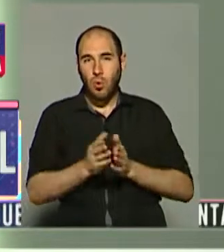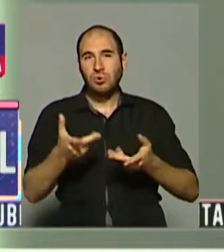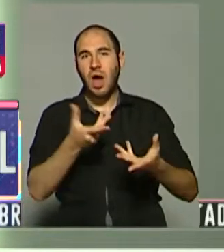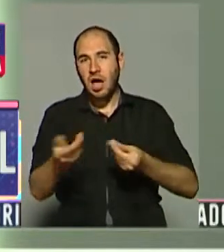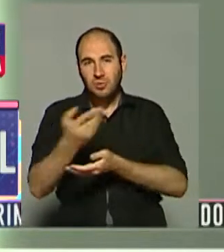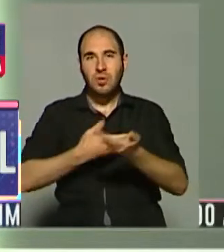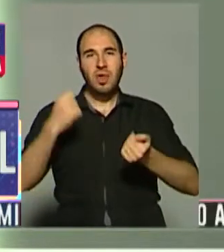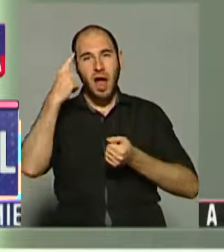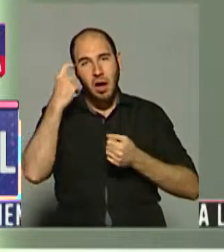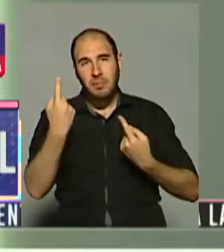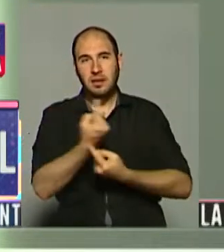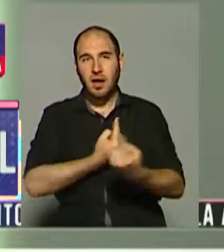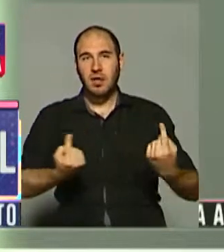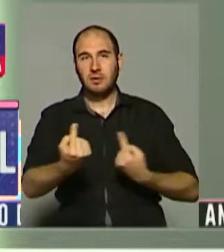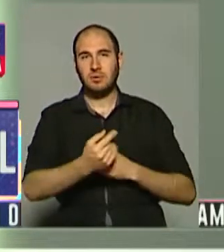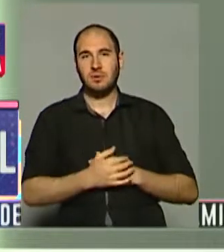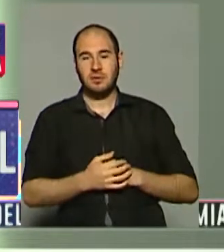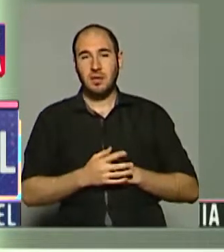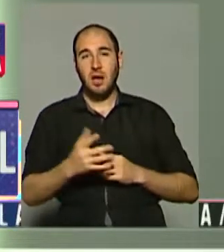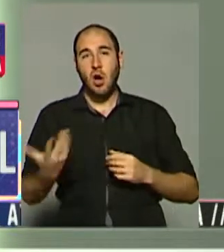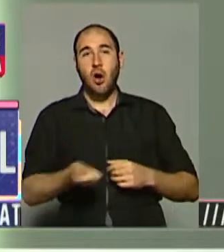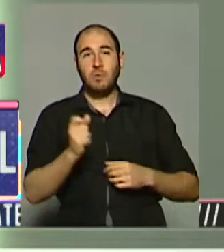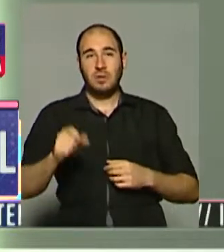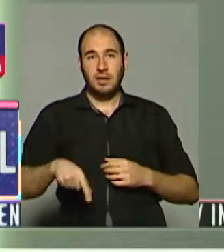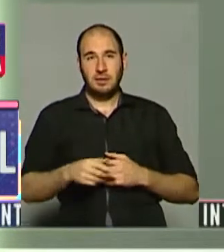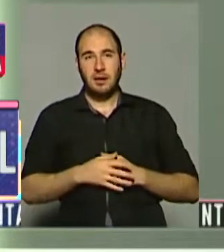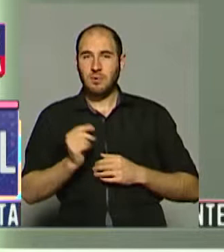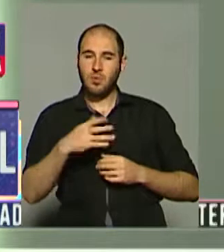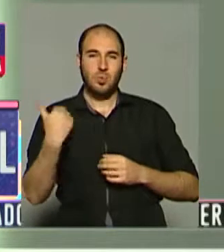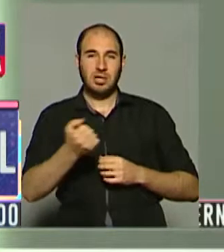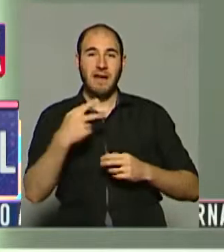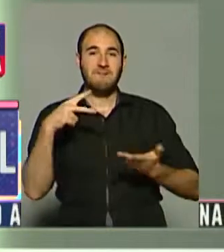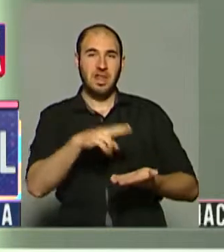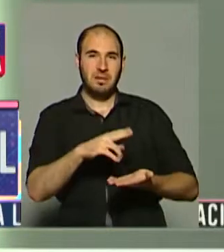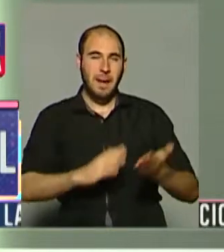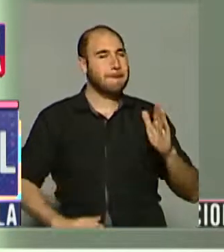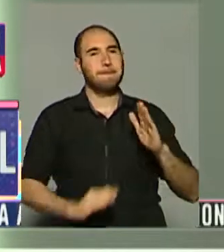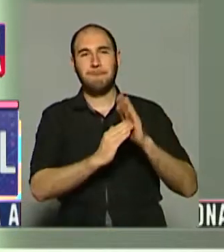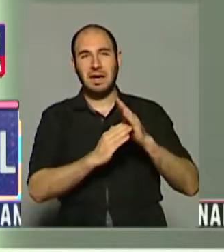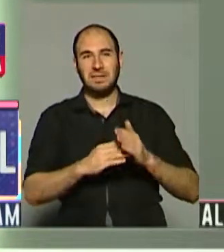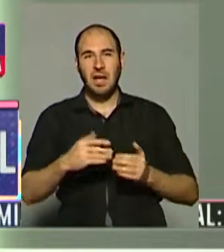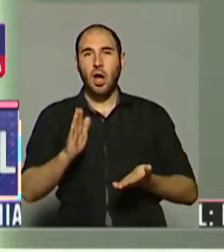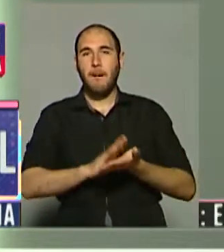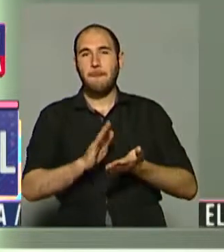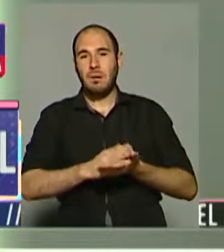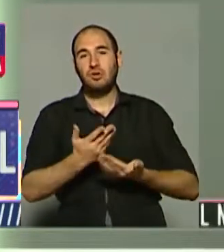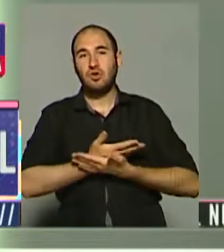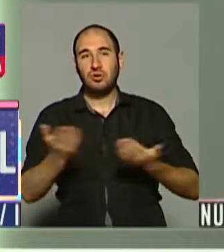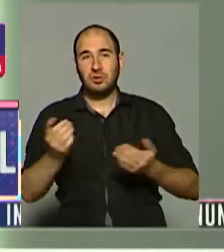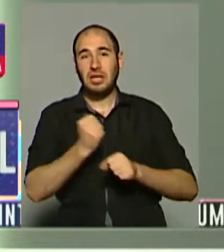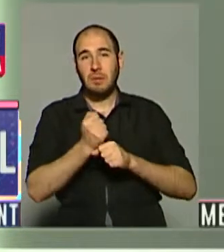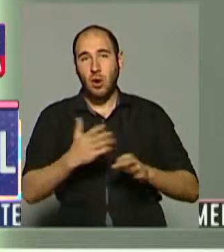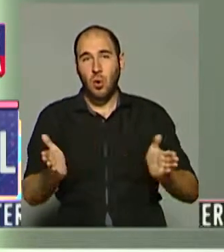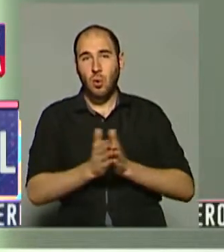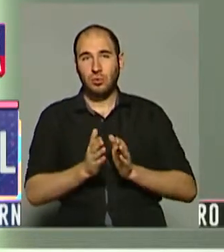ayudarnos, aprender de cada uno. Y creo que esta oportunidad es fantástica. Vendimia es la gran oportunidad, es la gran prueba para nosotros de trabajar